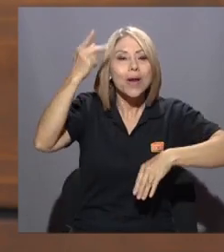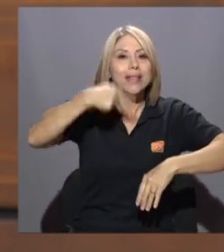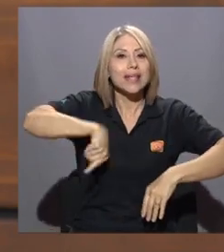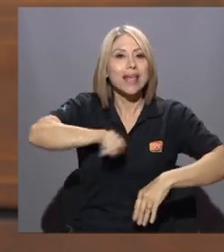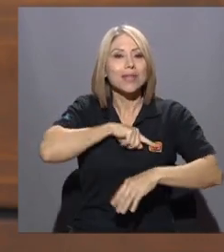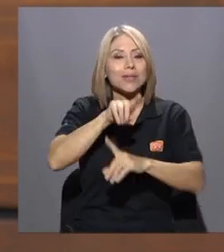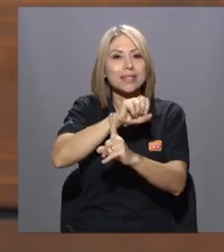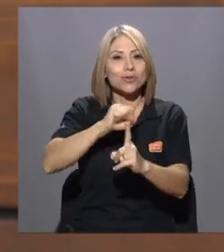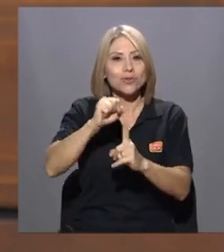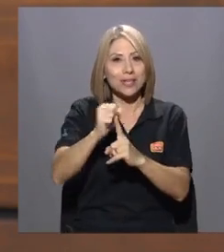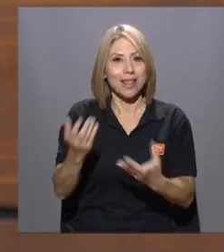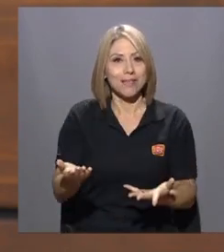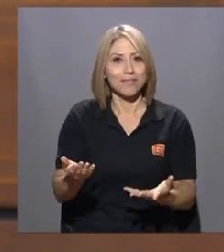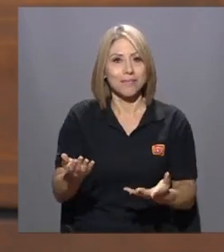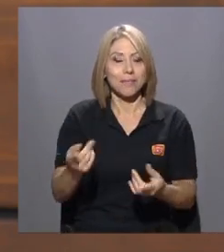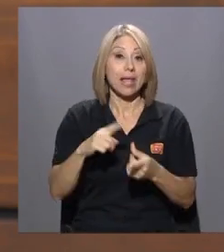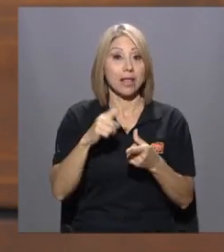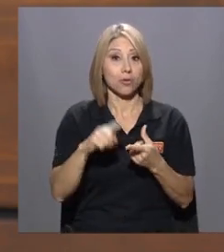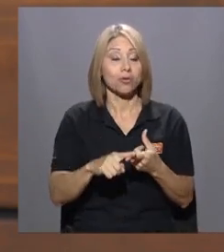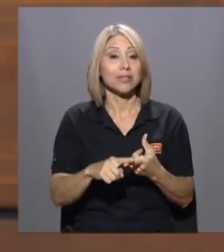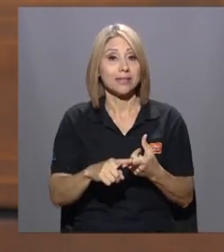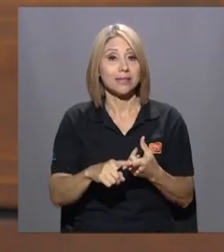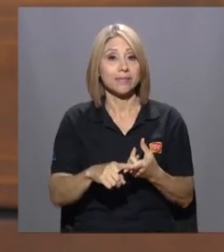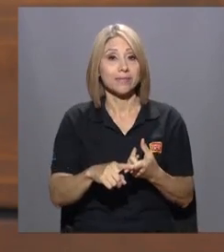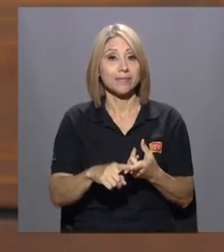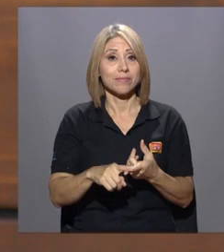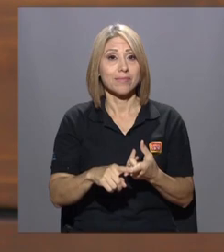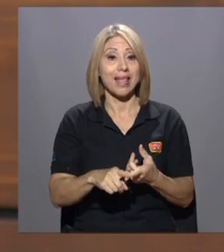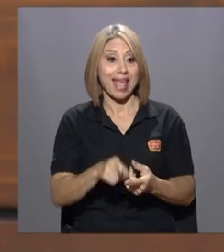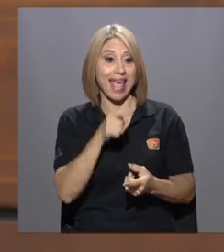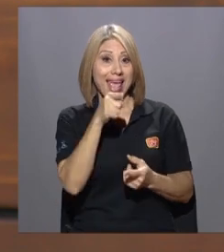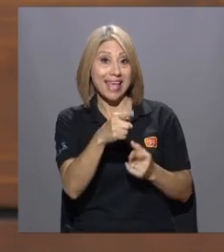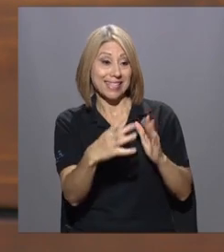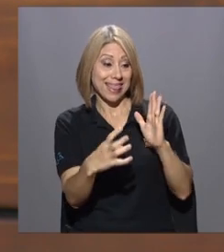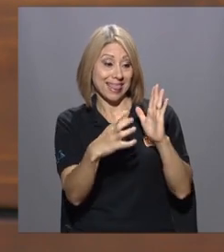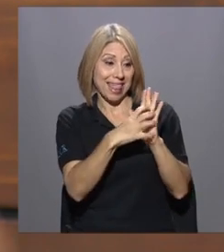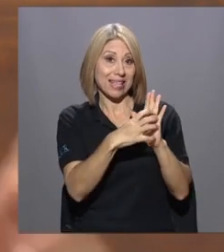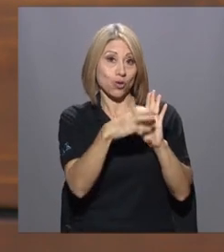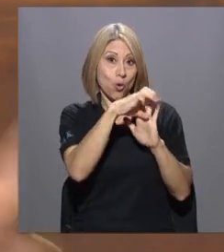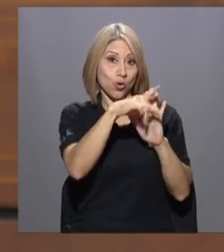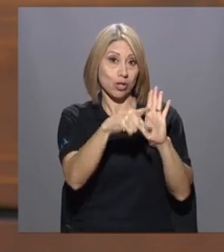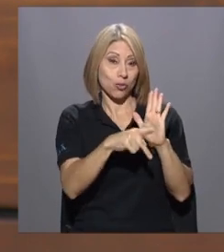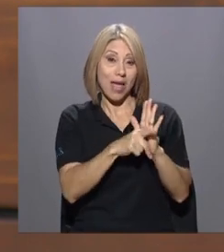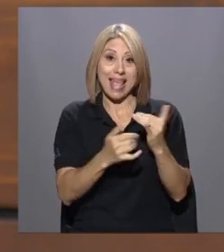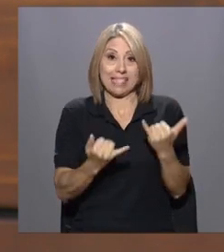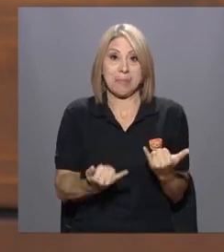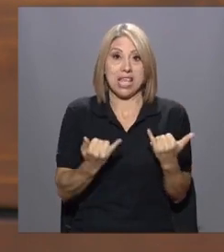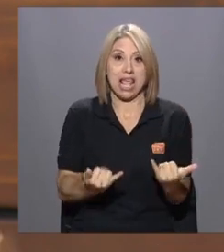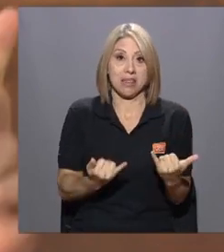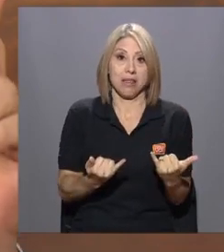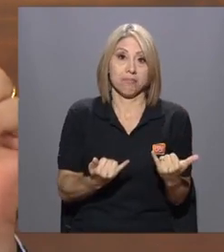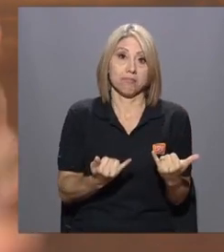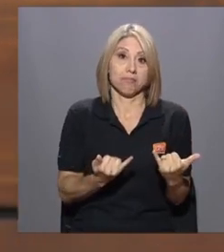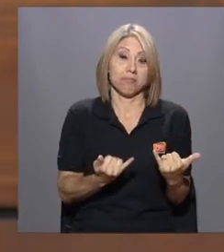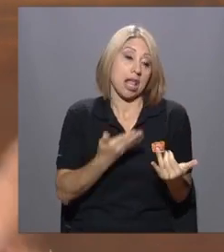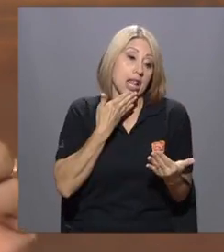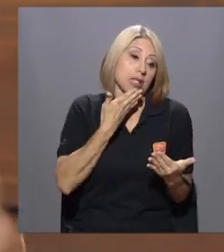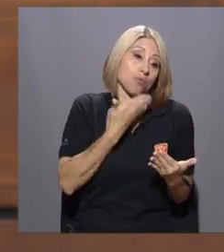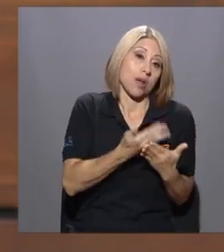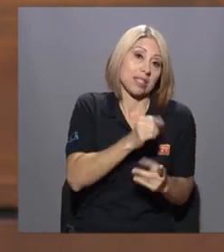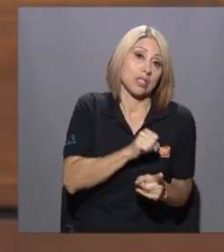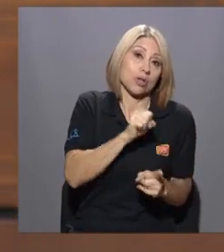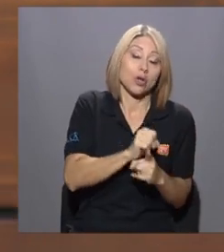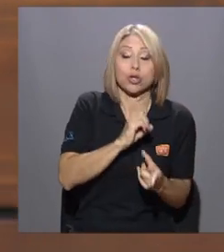sociedad. Entonces, siendo este texto vigente, y es vigente en las buenas y en las malas, es